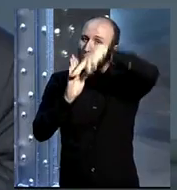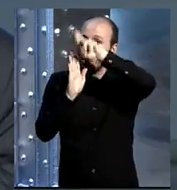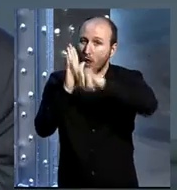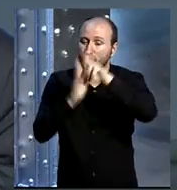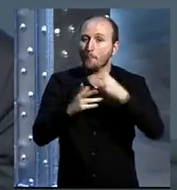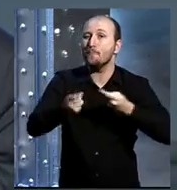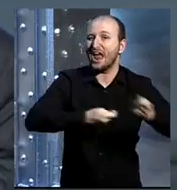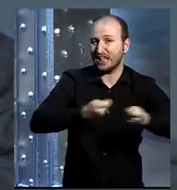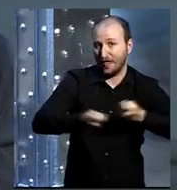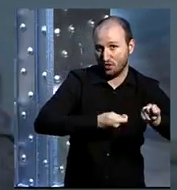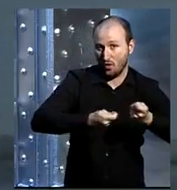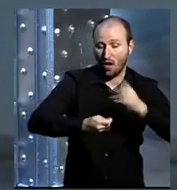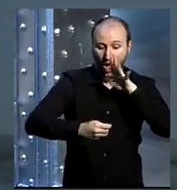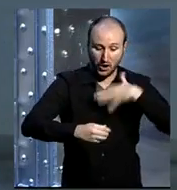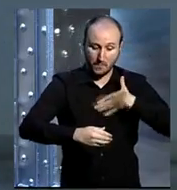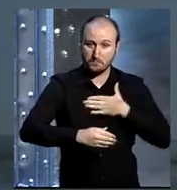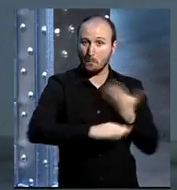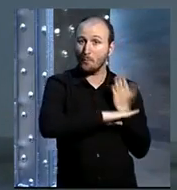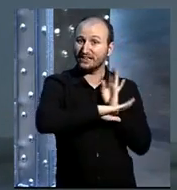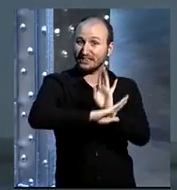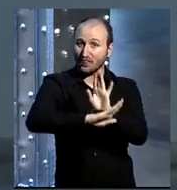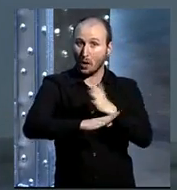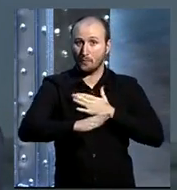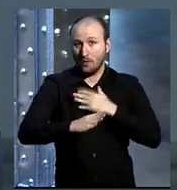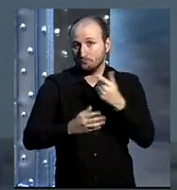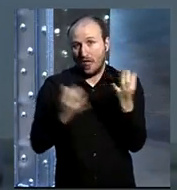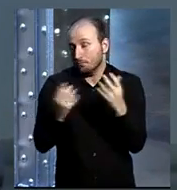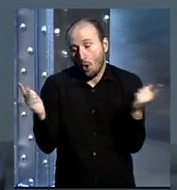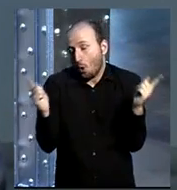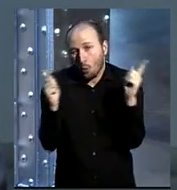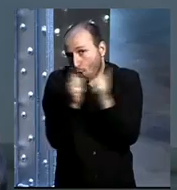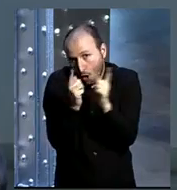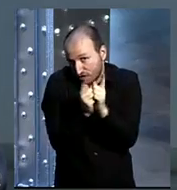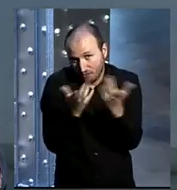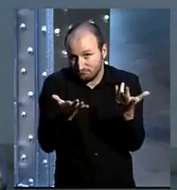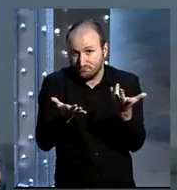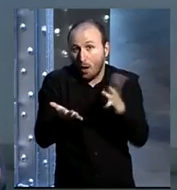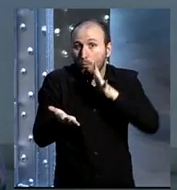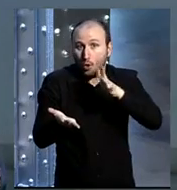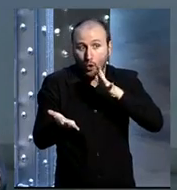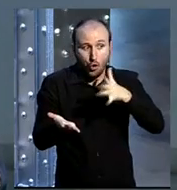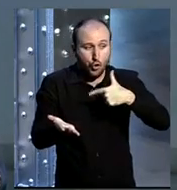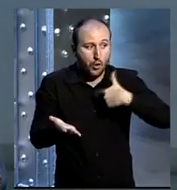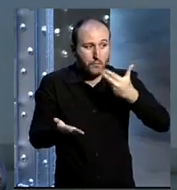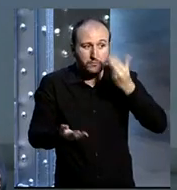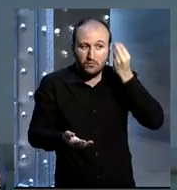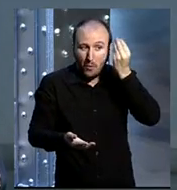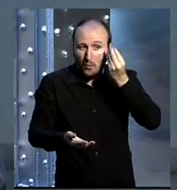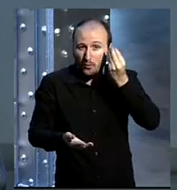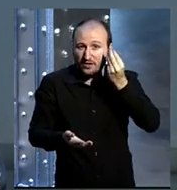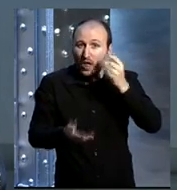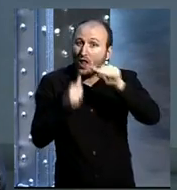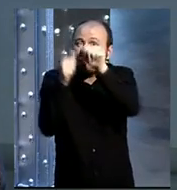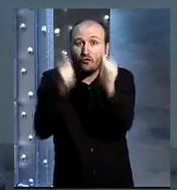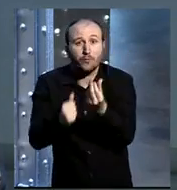mi presentación necesariamente debe ser corta, porque yo creo que no hay mejor